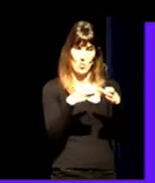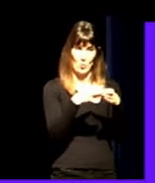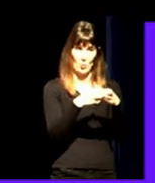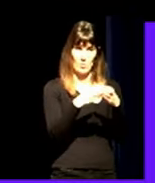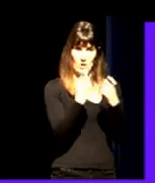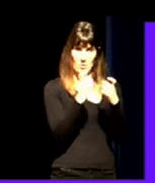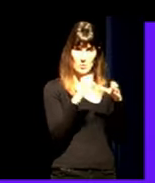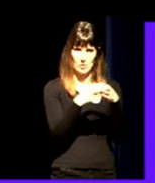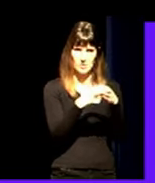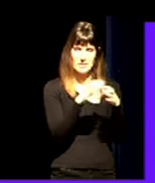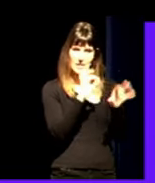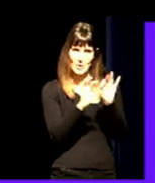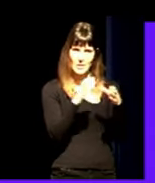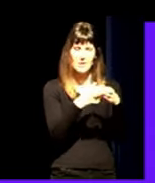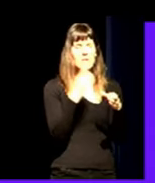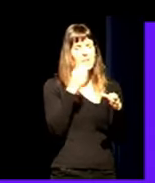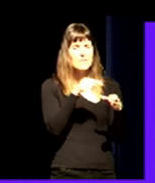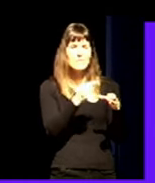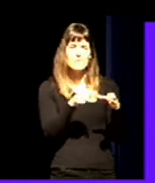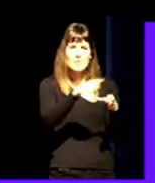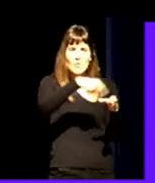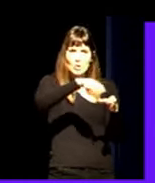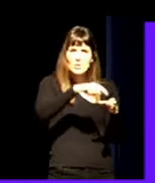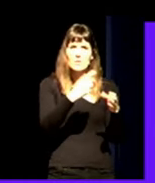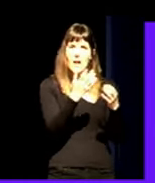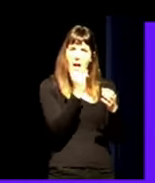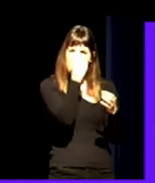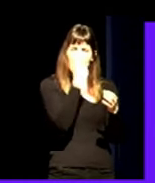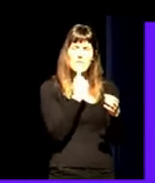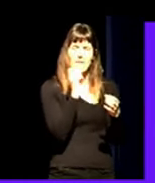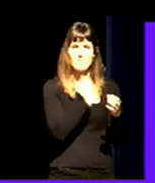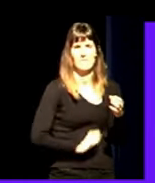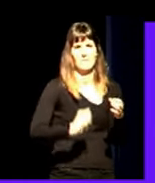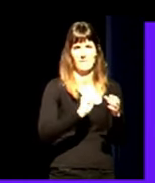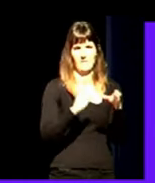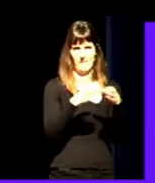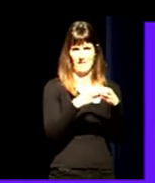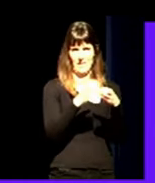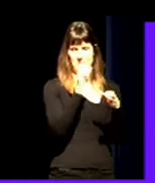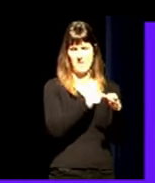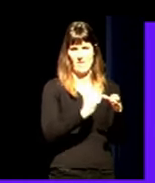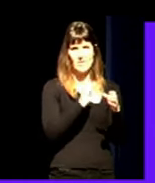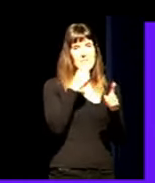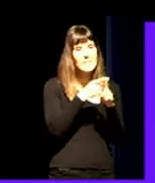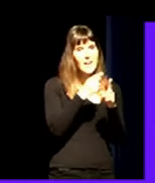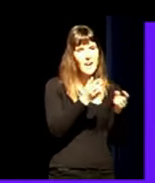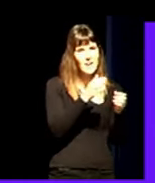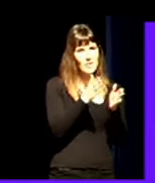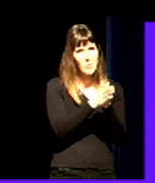tú, hemos pensado que vosotros tenéis este perfil maravilloso para facilitar la